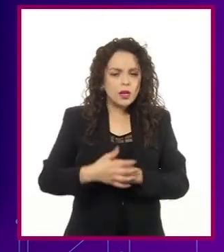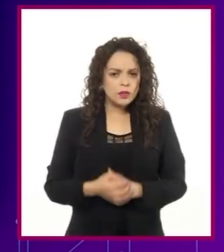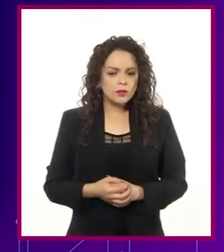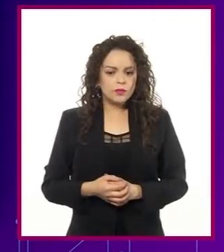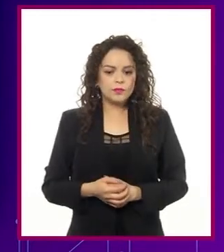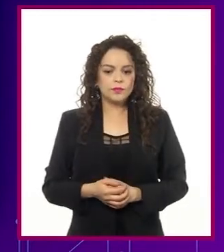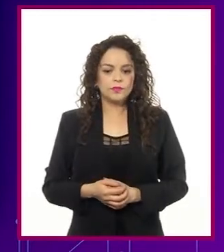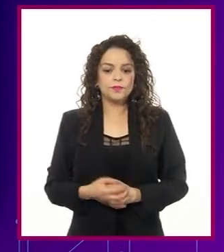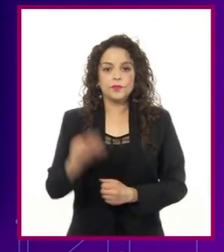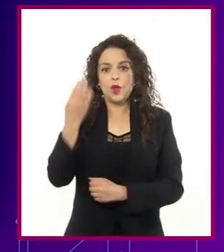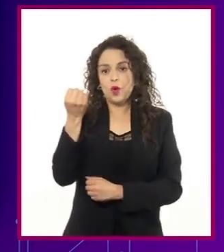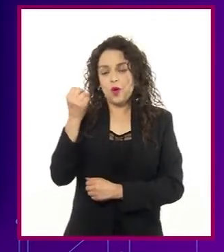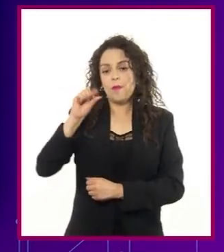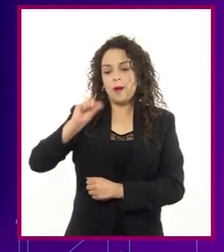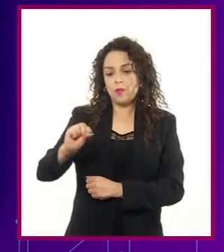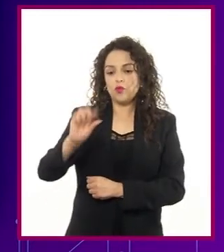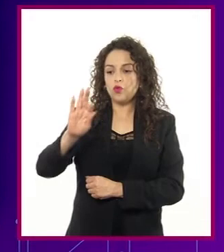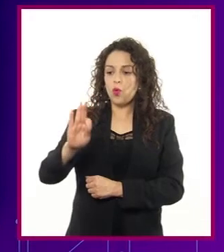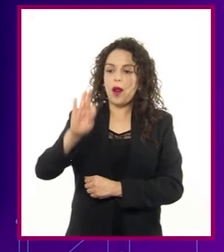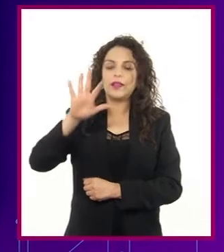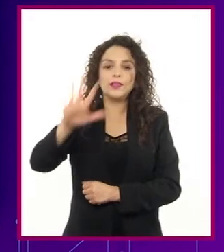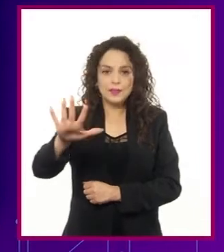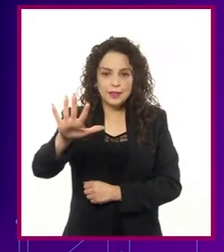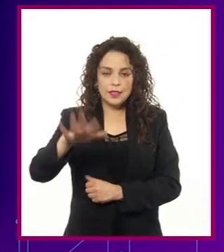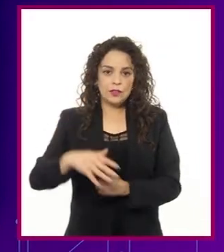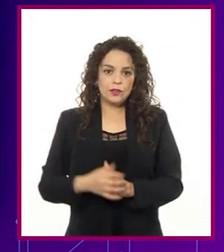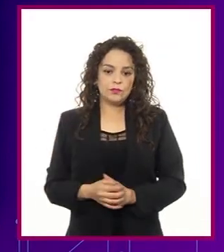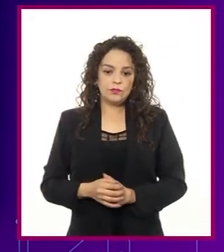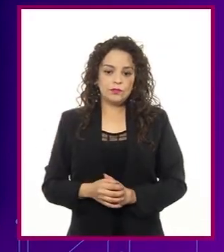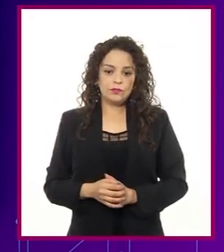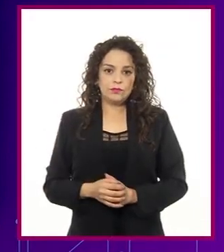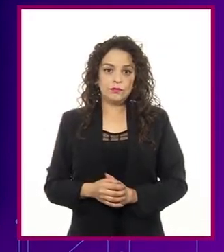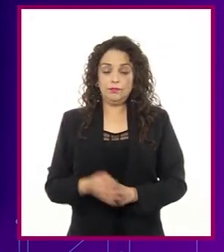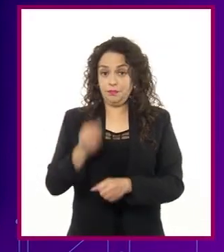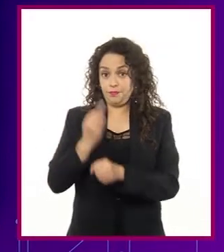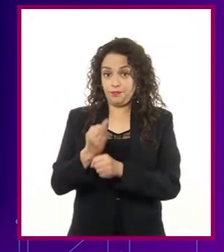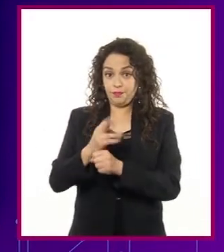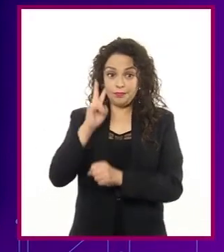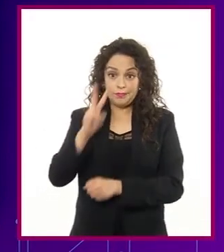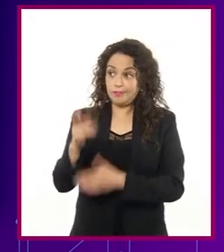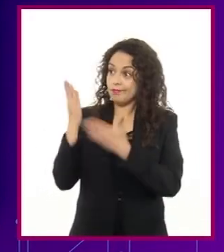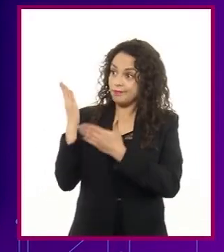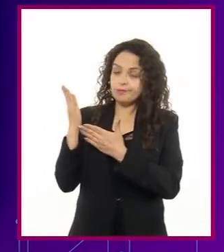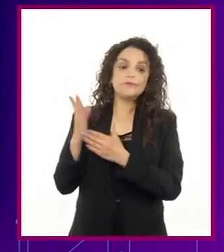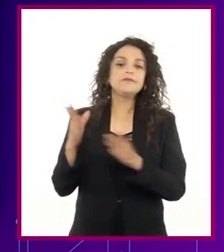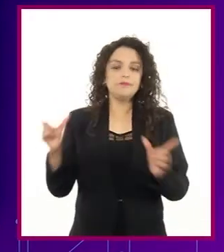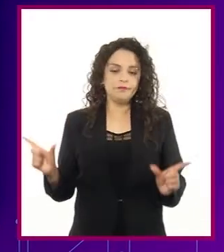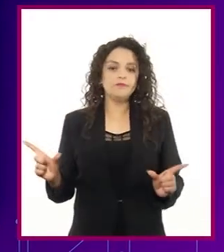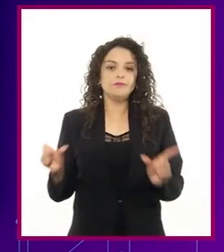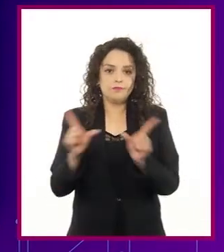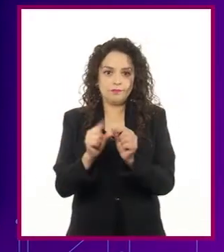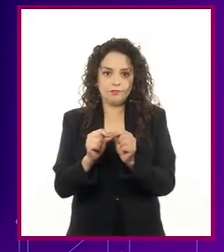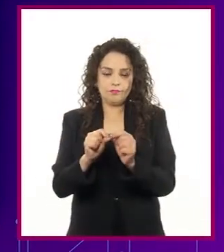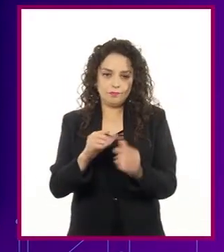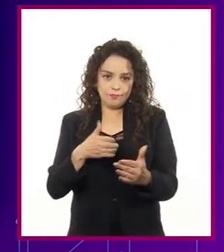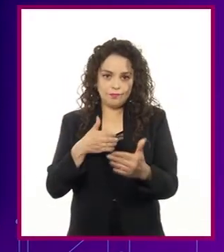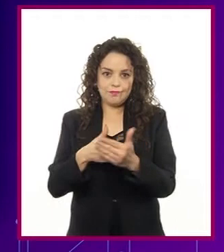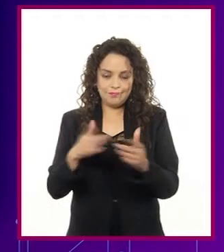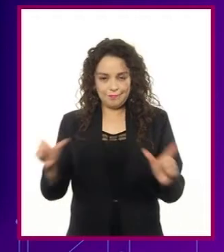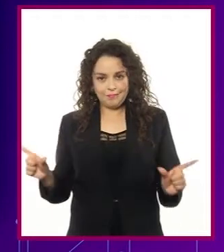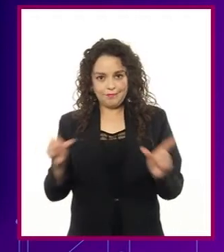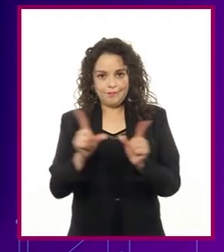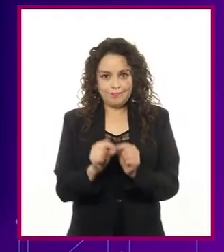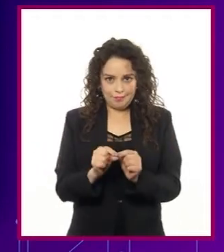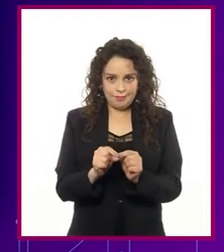igual a 9.45, que en este caso también se trunca con el mismo criterio que